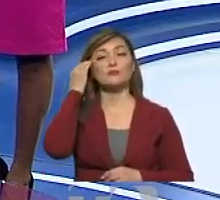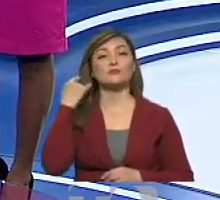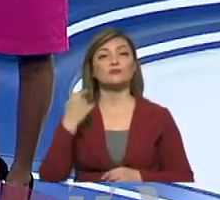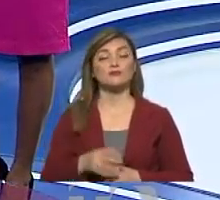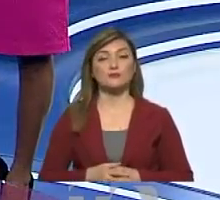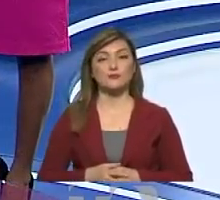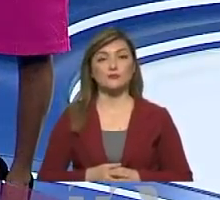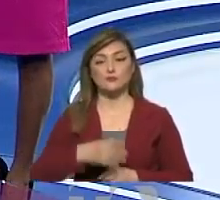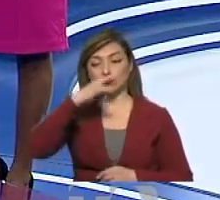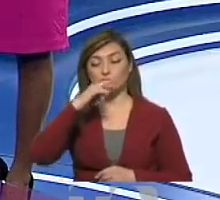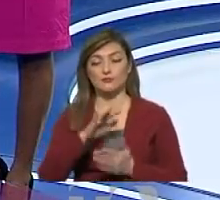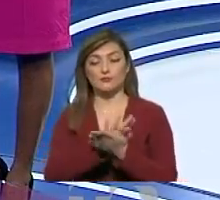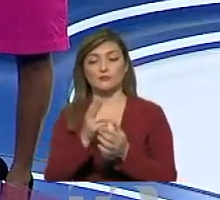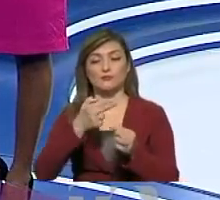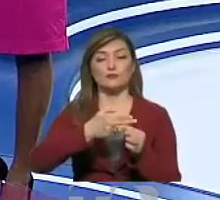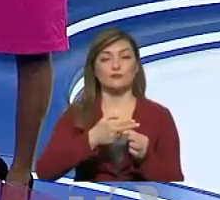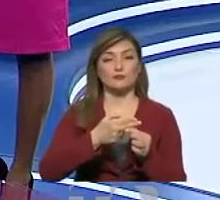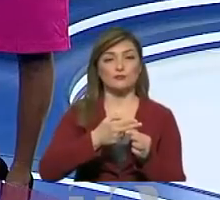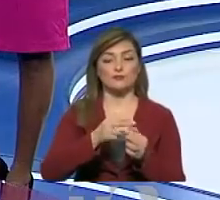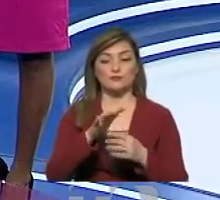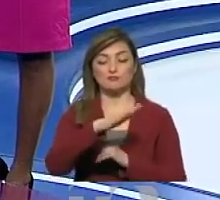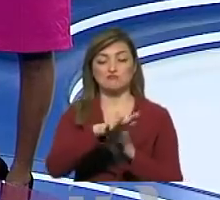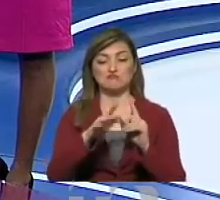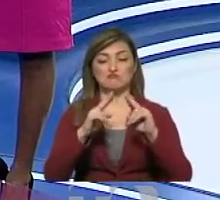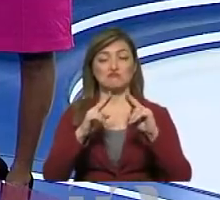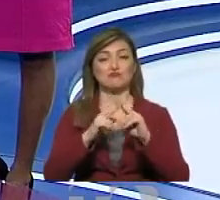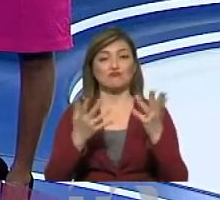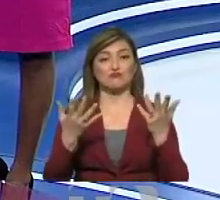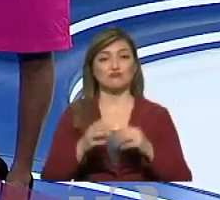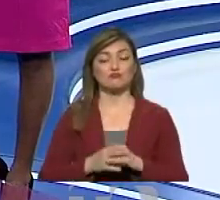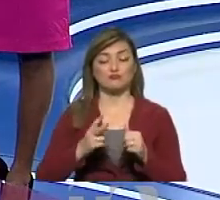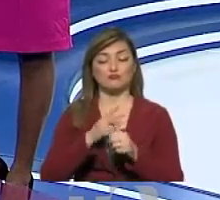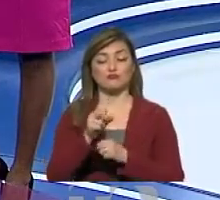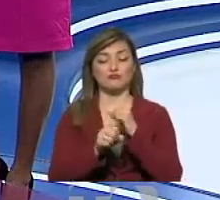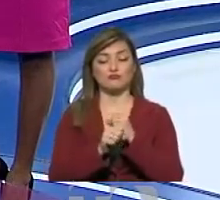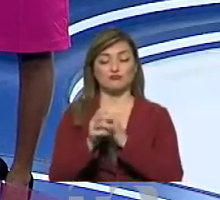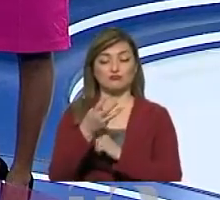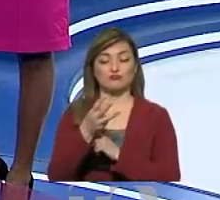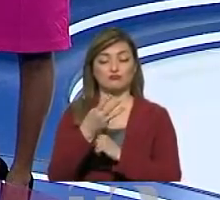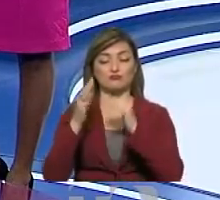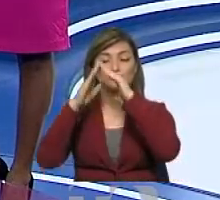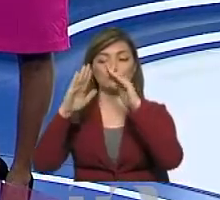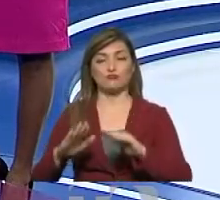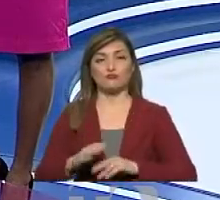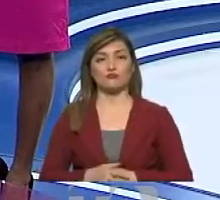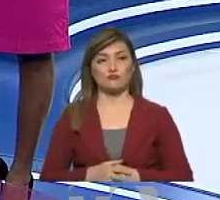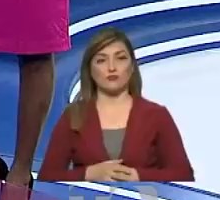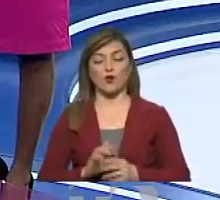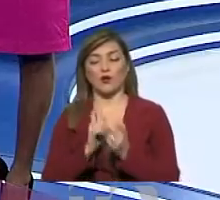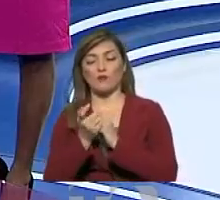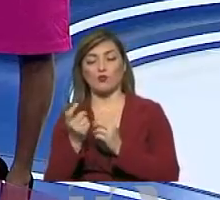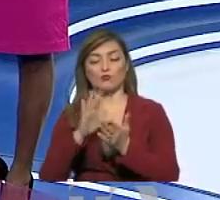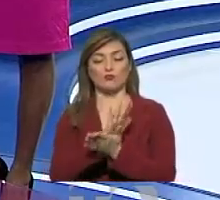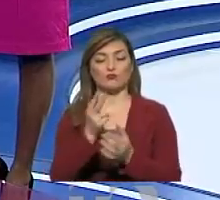que nunca fueron a la escuela, que no sabían este ambiente y que ya hicieron quizás su primer año escolar desde casa y ahora les va a tocar estar en la escuela,